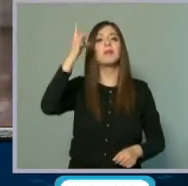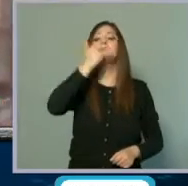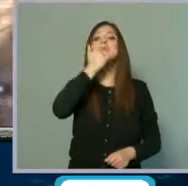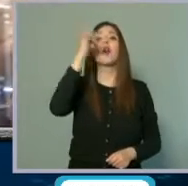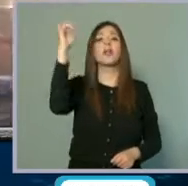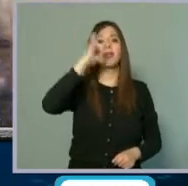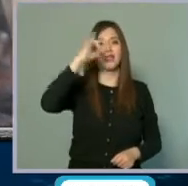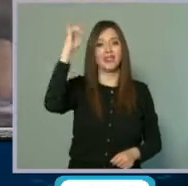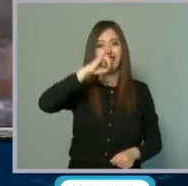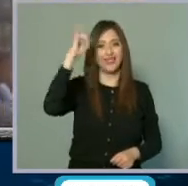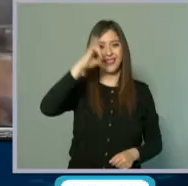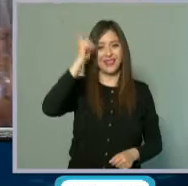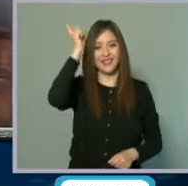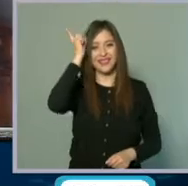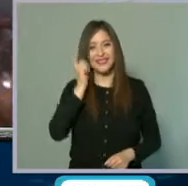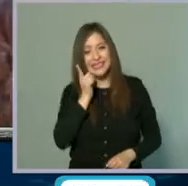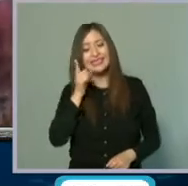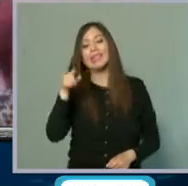los niños.